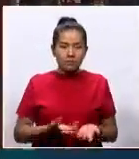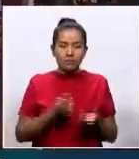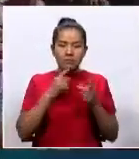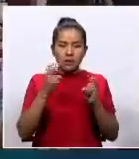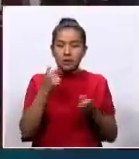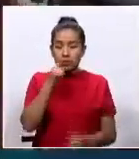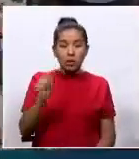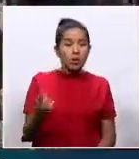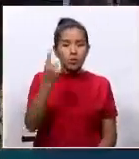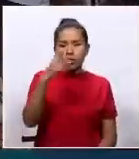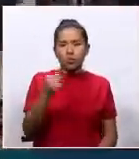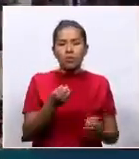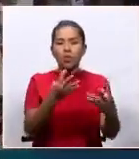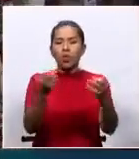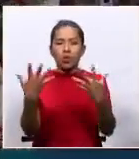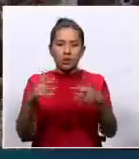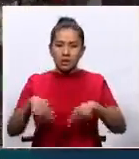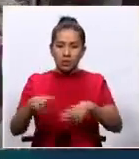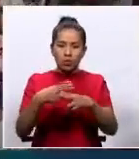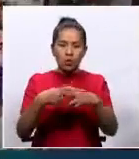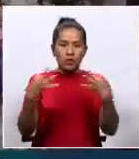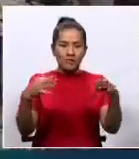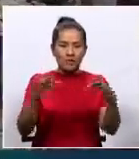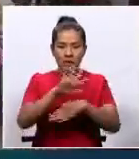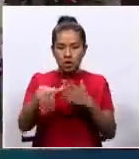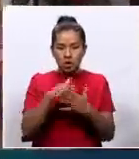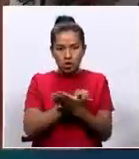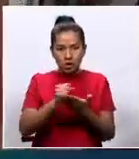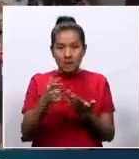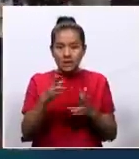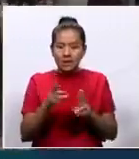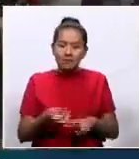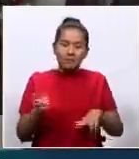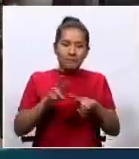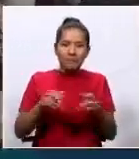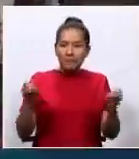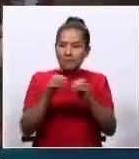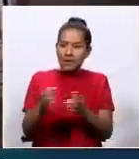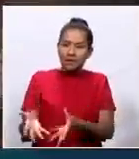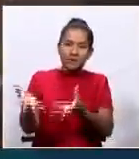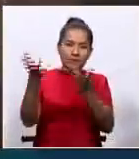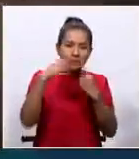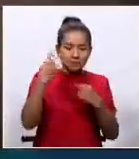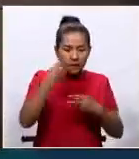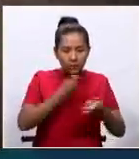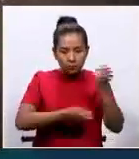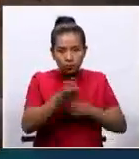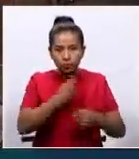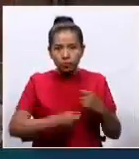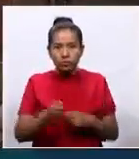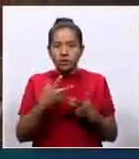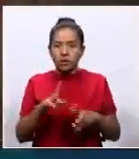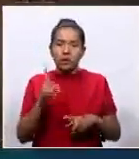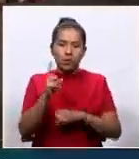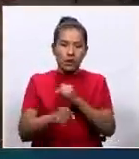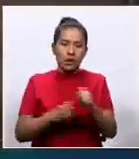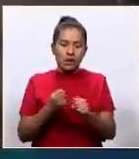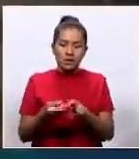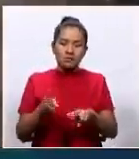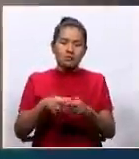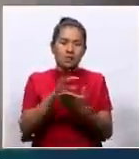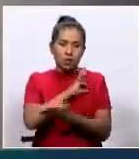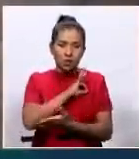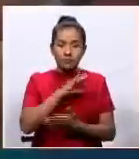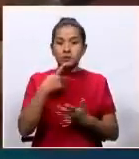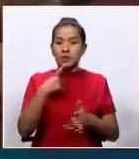cientos de comerciantes que en estas fiestas de Todos Santos elevaban el número de sus ingresos a diferencia del resto del año. De